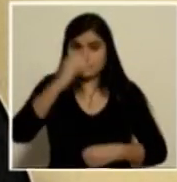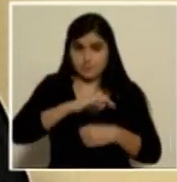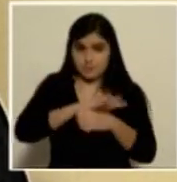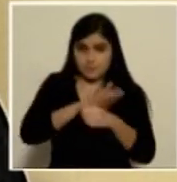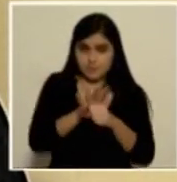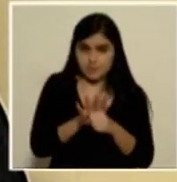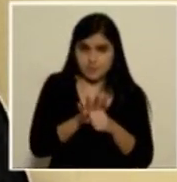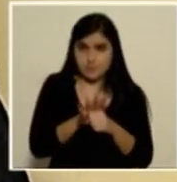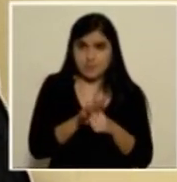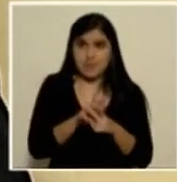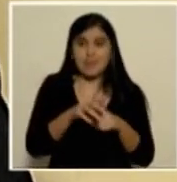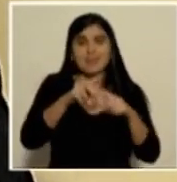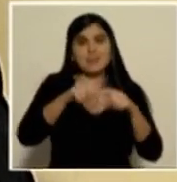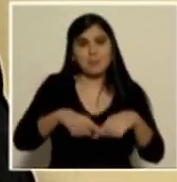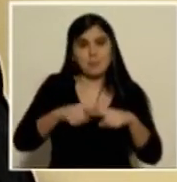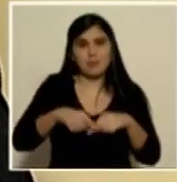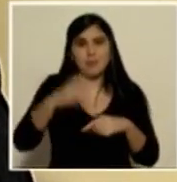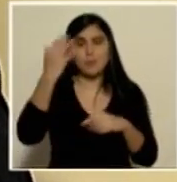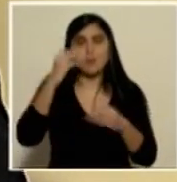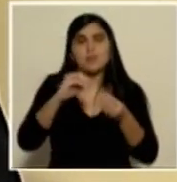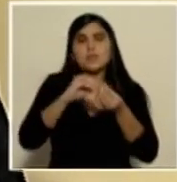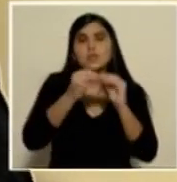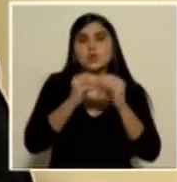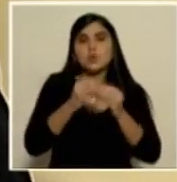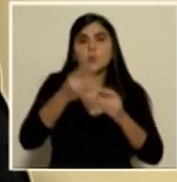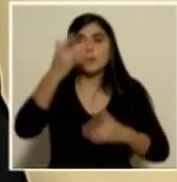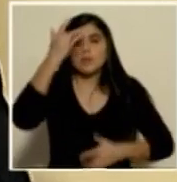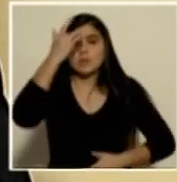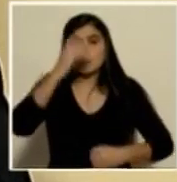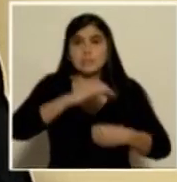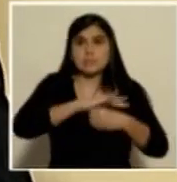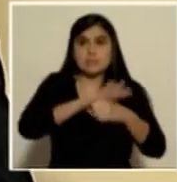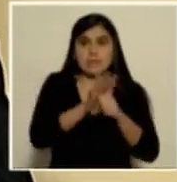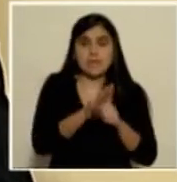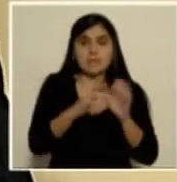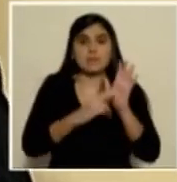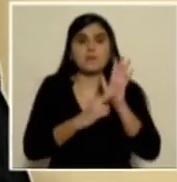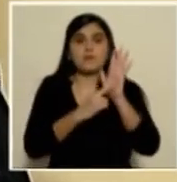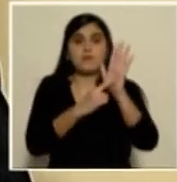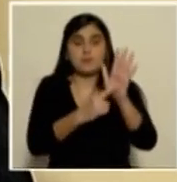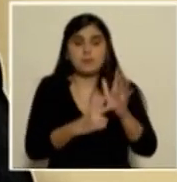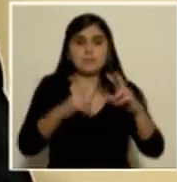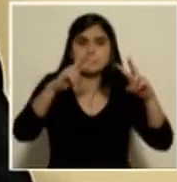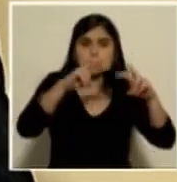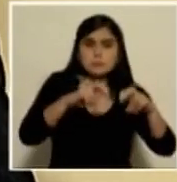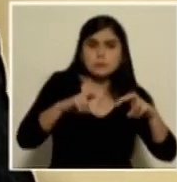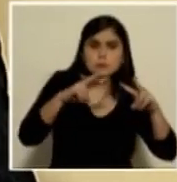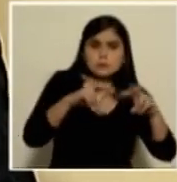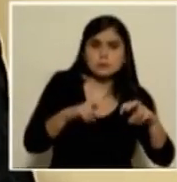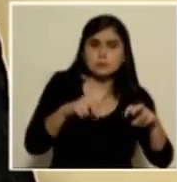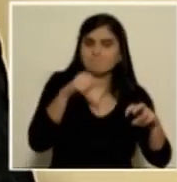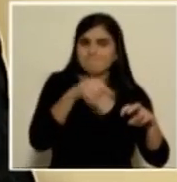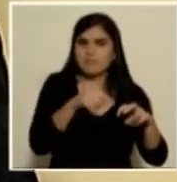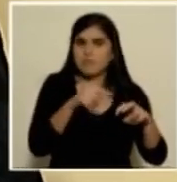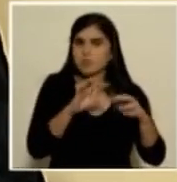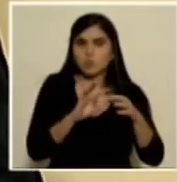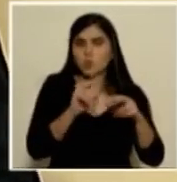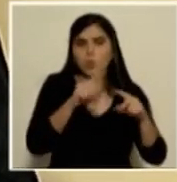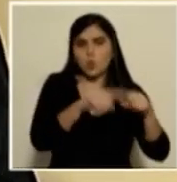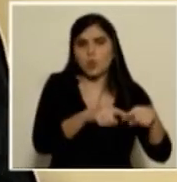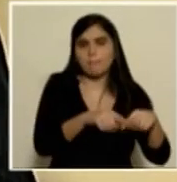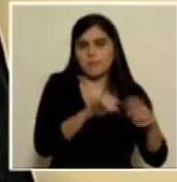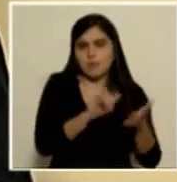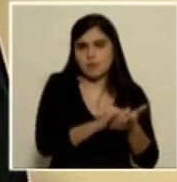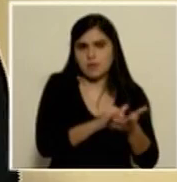el número de casos no es que el número total de casos representa la trazabilidad, la capacidad de trazabilidad. Eso va a depender de